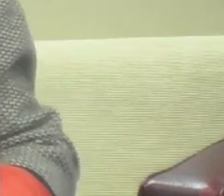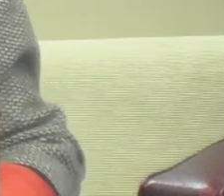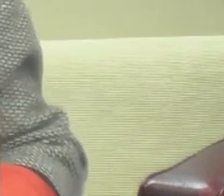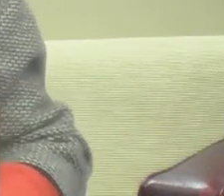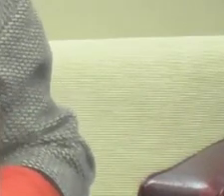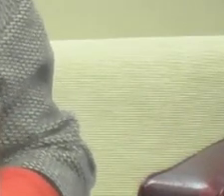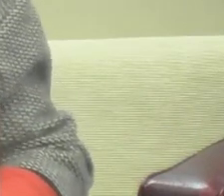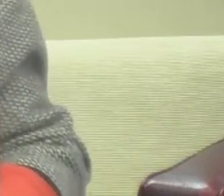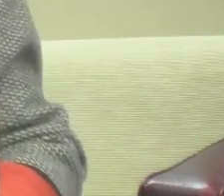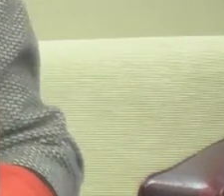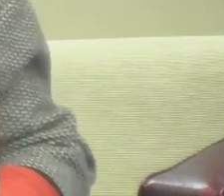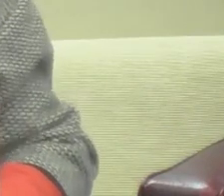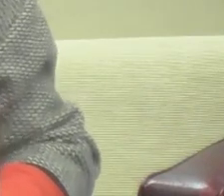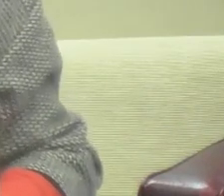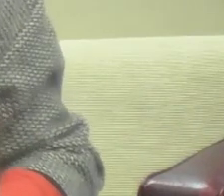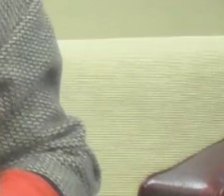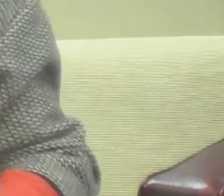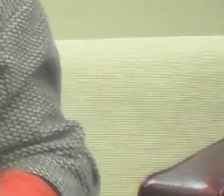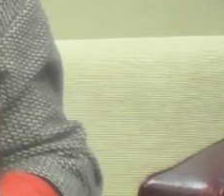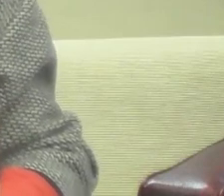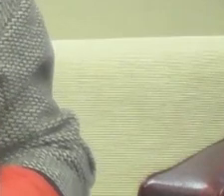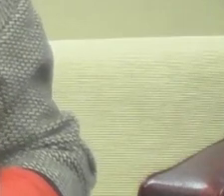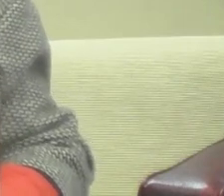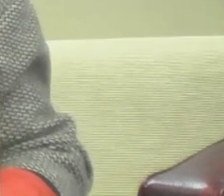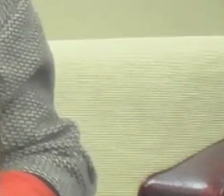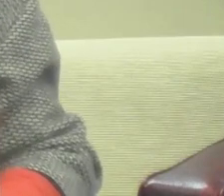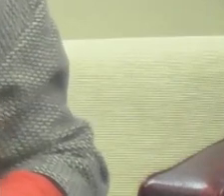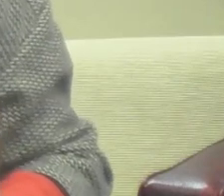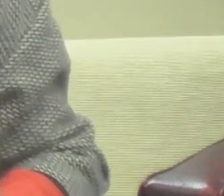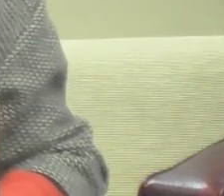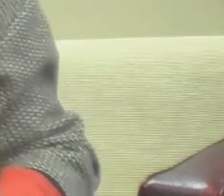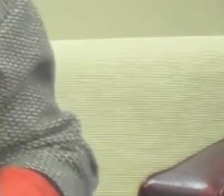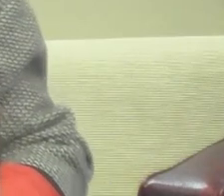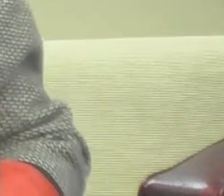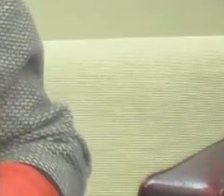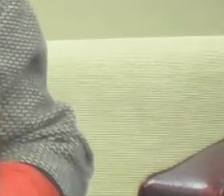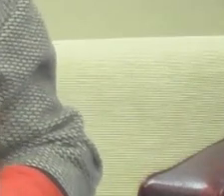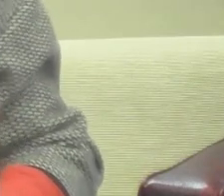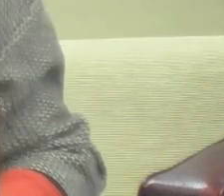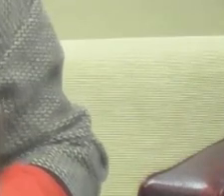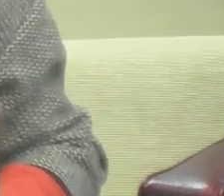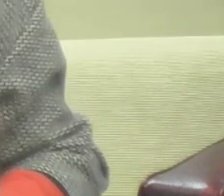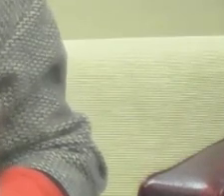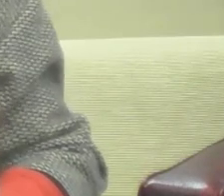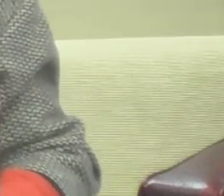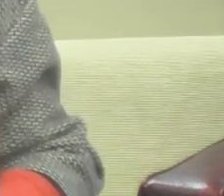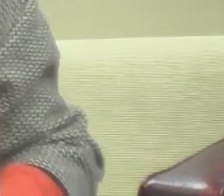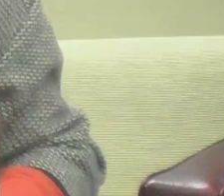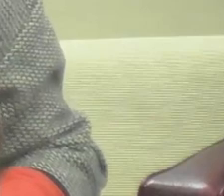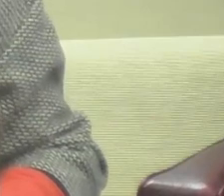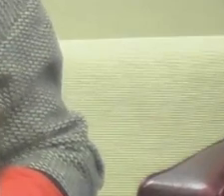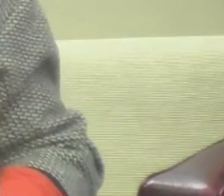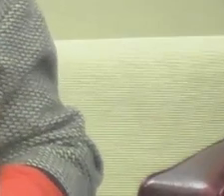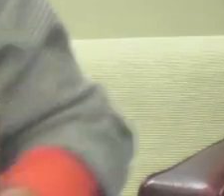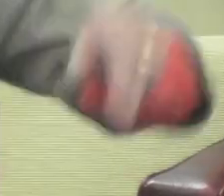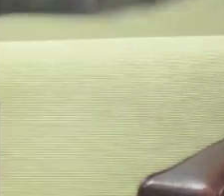en su totalidad vamos a acompañar para que esta ley de reparación histórica post dictadura sea ley en la provincia